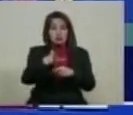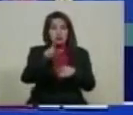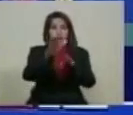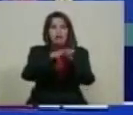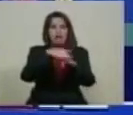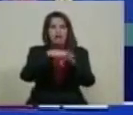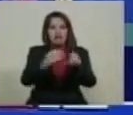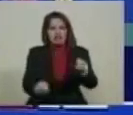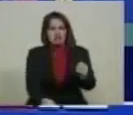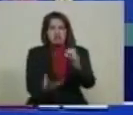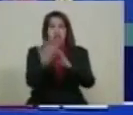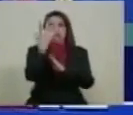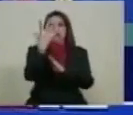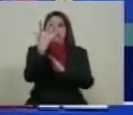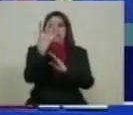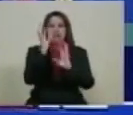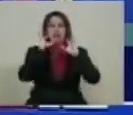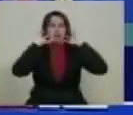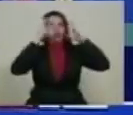que se ven al espejo